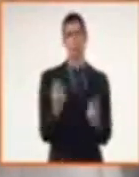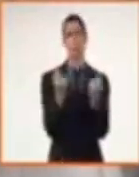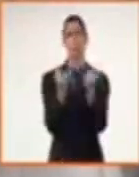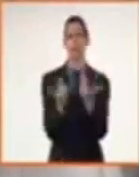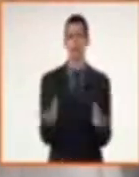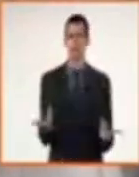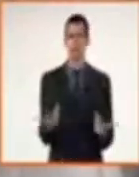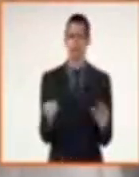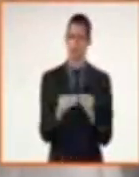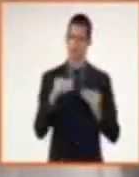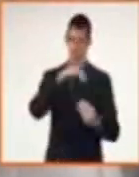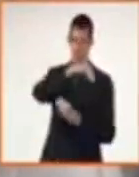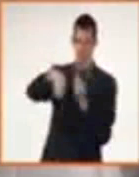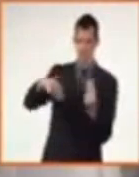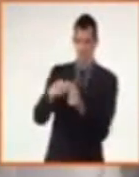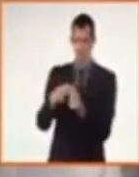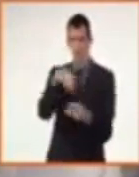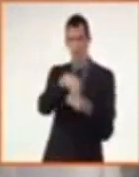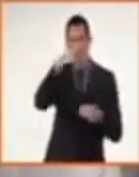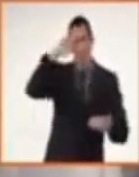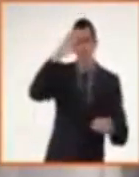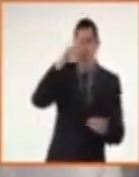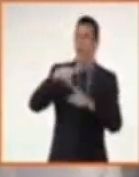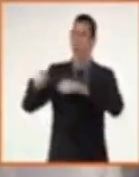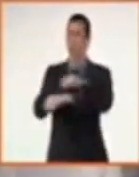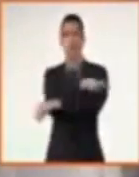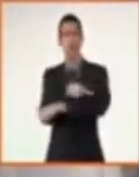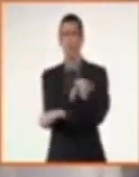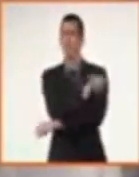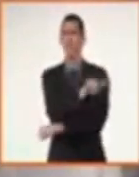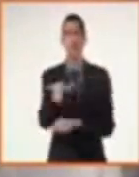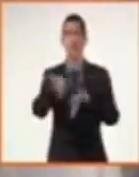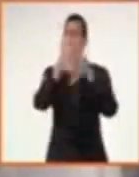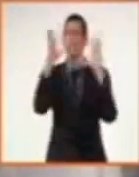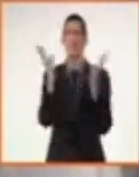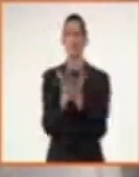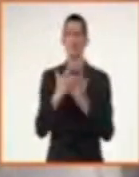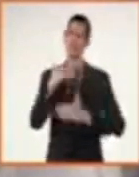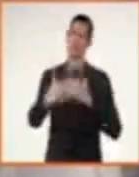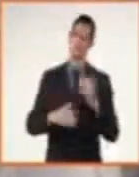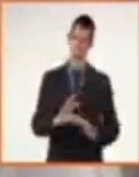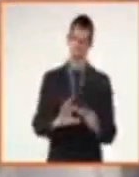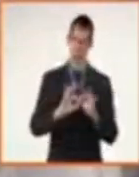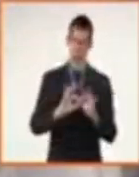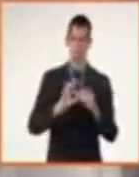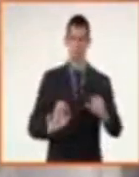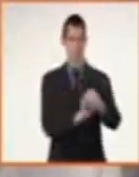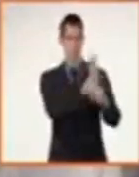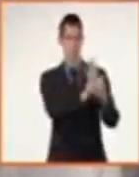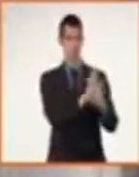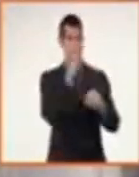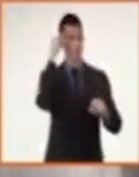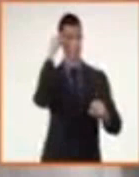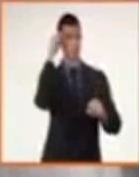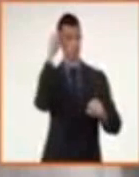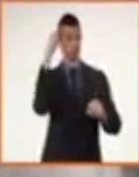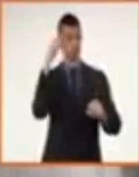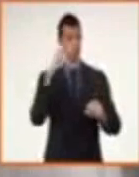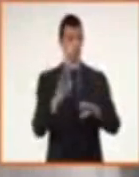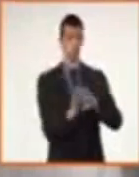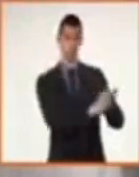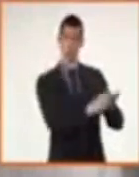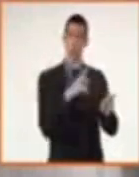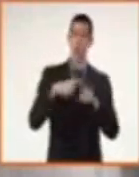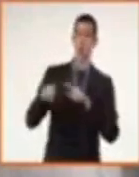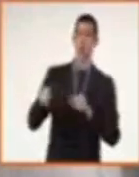mundo en mucho riesgo por cambio climático y por todos los demás fenómenos, un mundo en crisis moral. Y en medio de ese